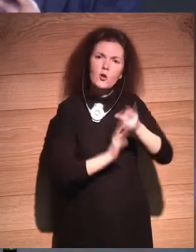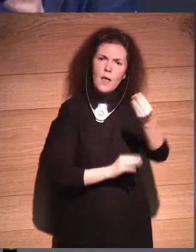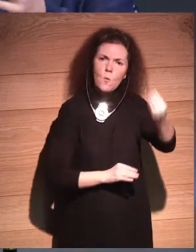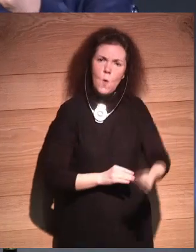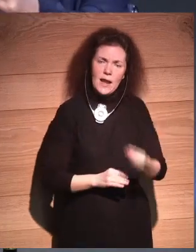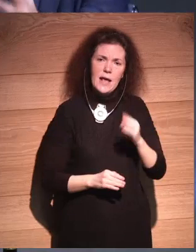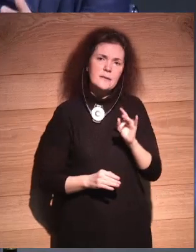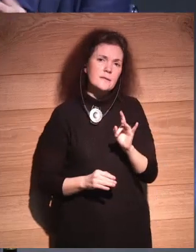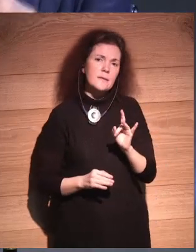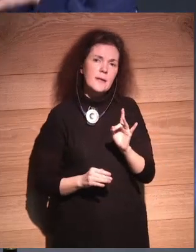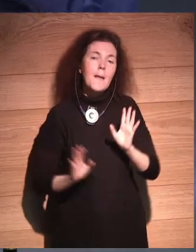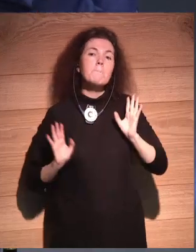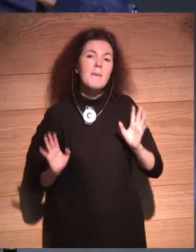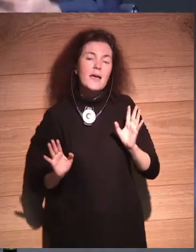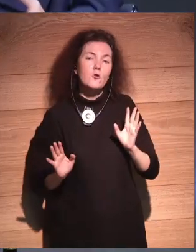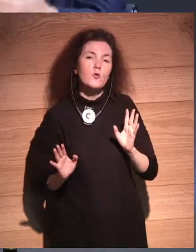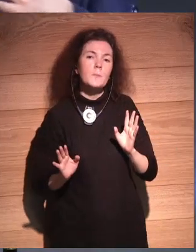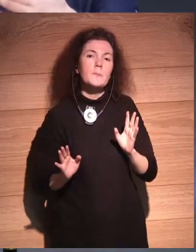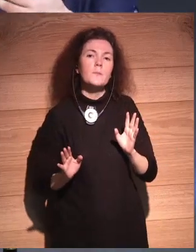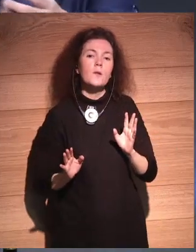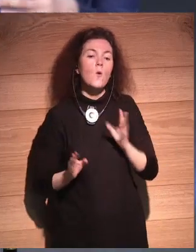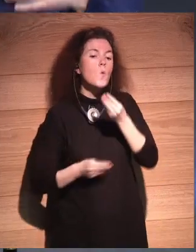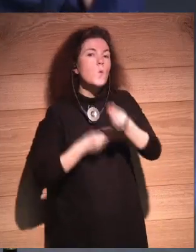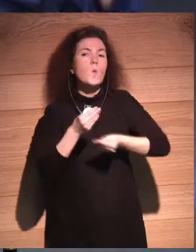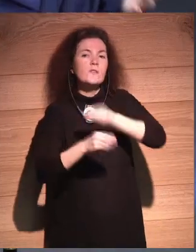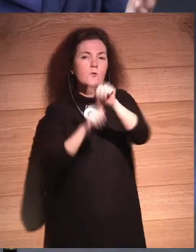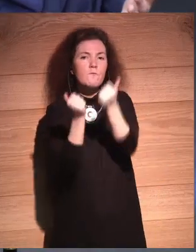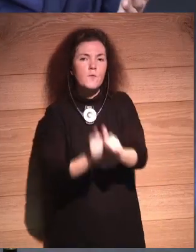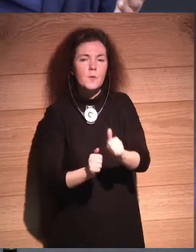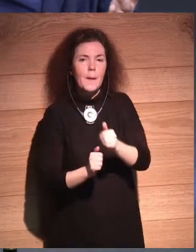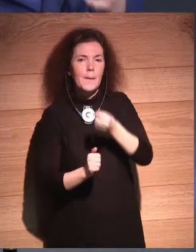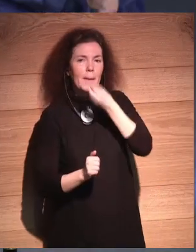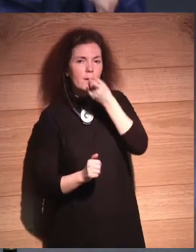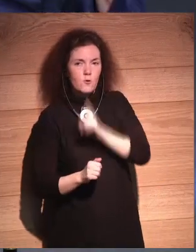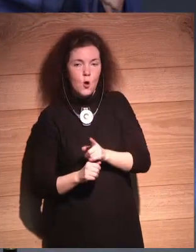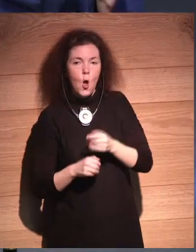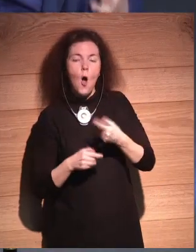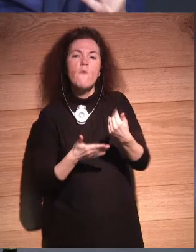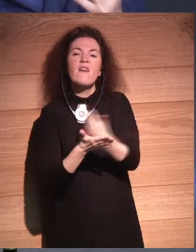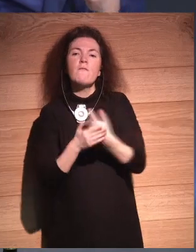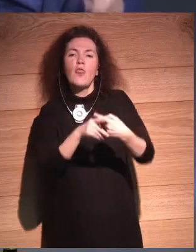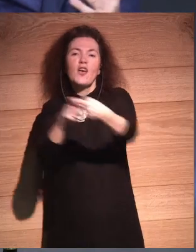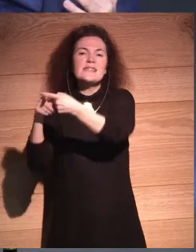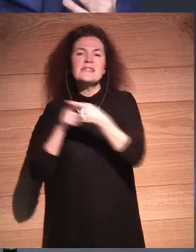buenas, pero no las utilizamos de la manera habitual ni distribuimos bien los beneficios.